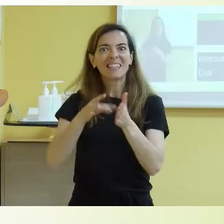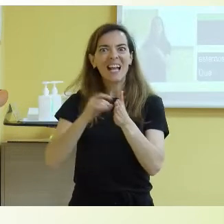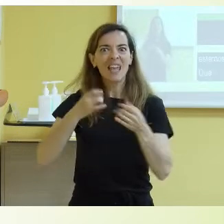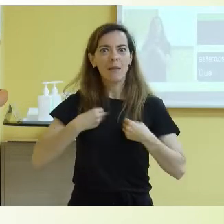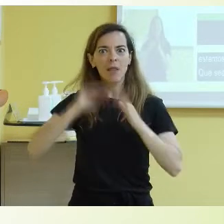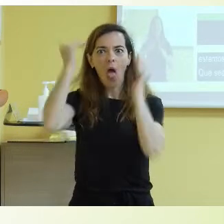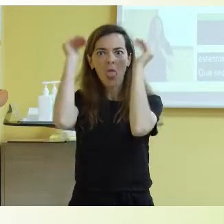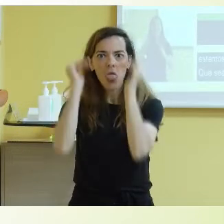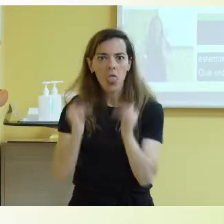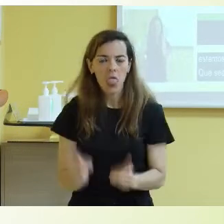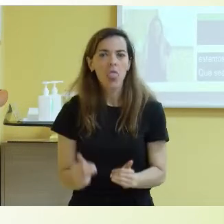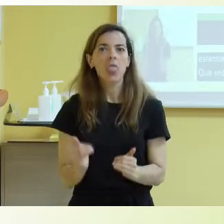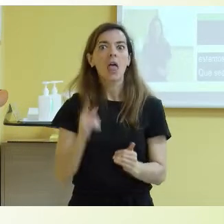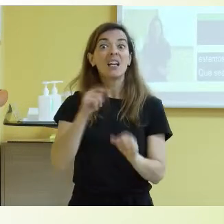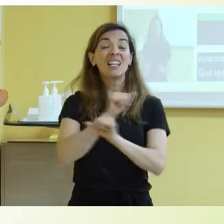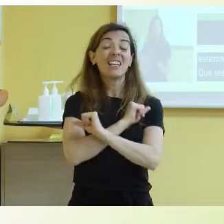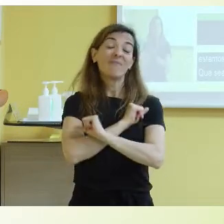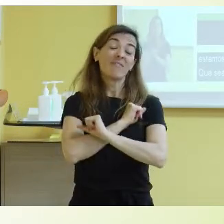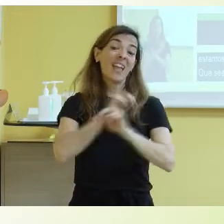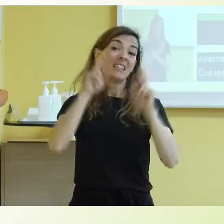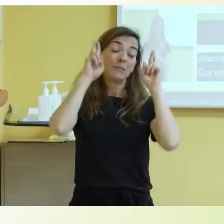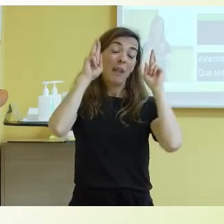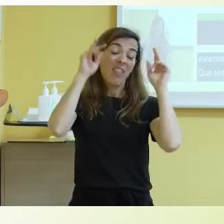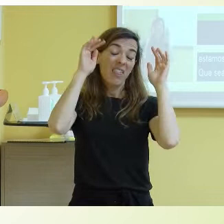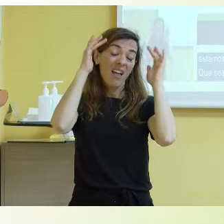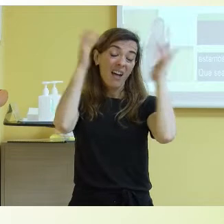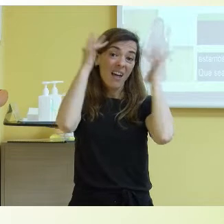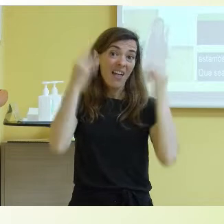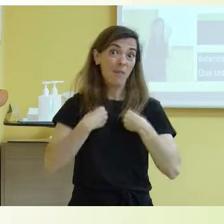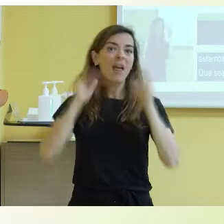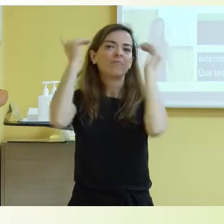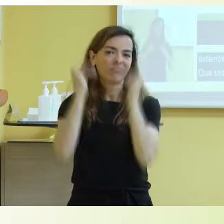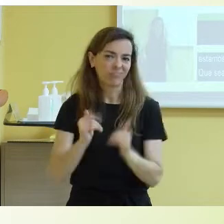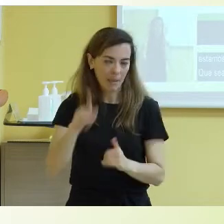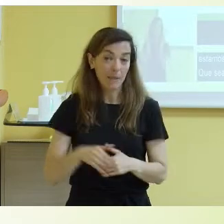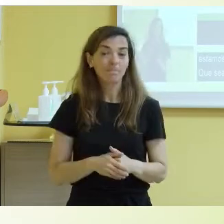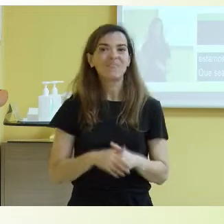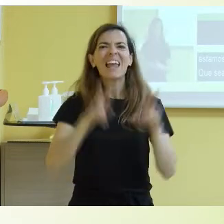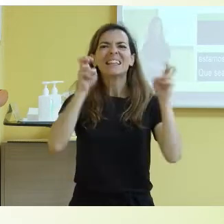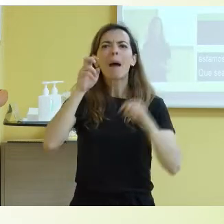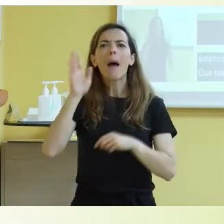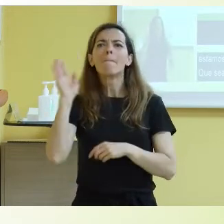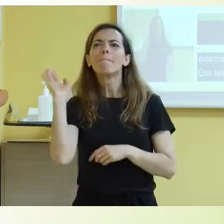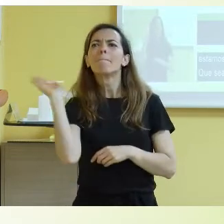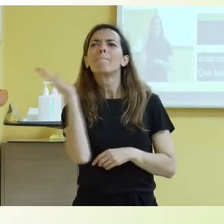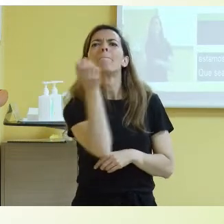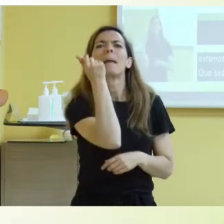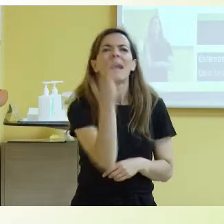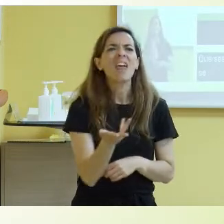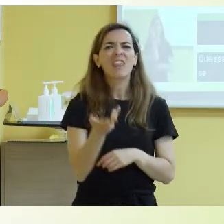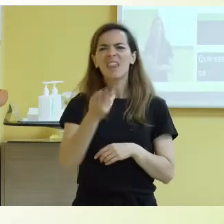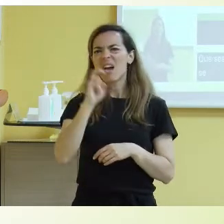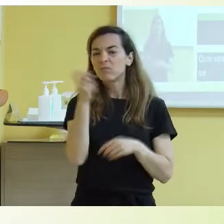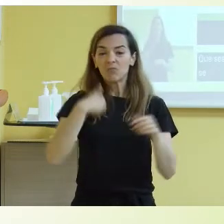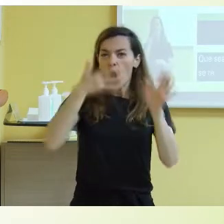y también la esperanza de vida. Bueno, el tema de la prevalencia de la terminología no voy a entrar mucho, pero este